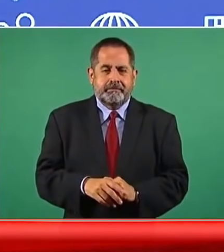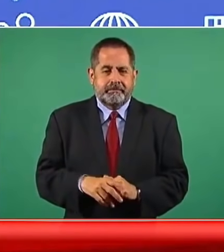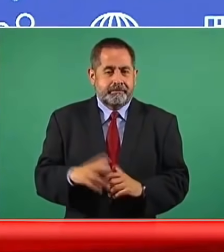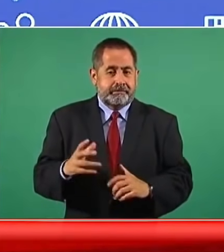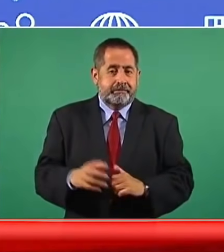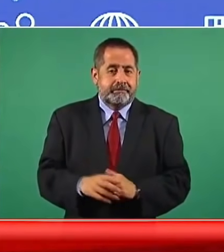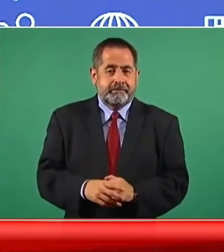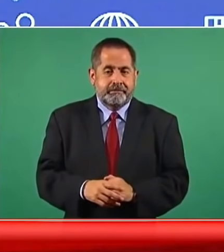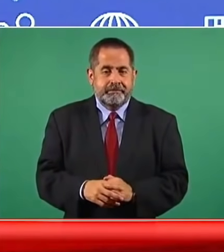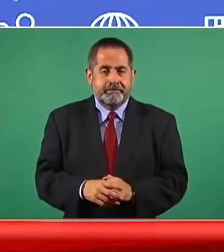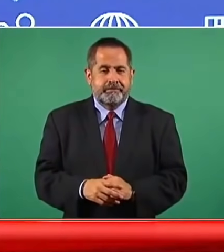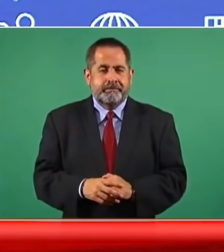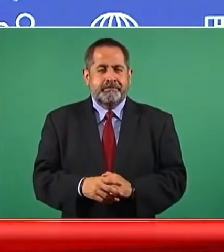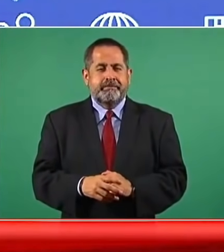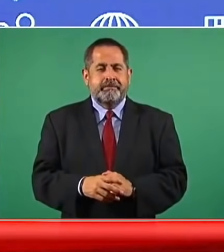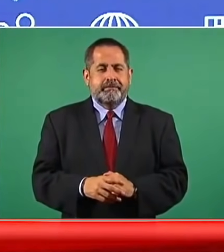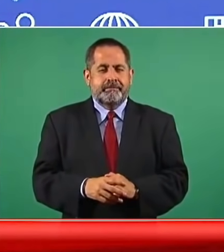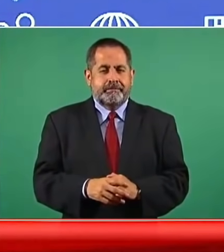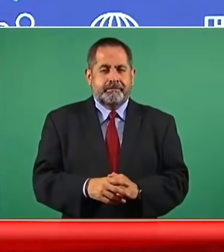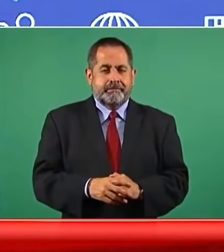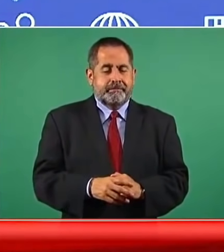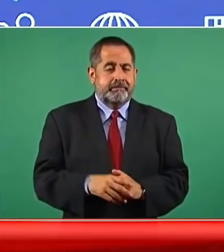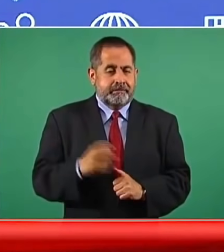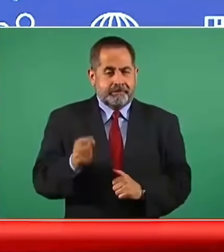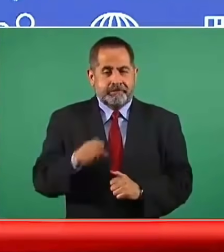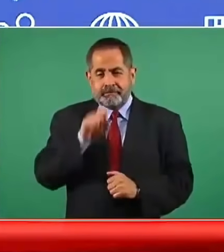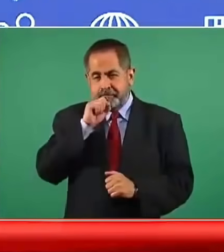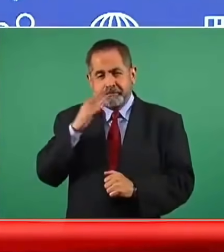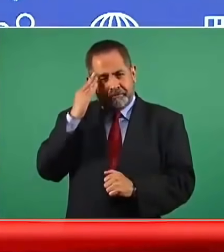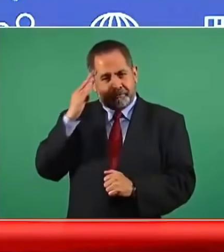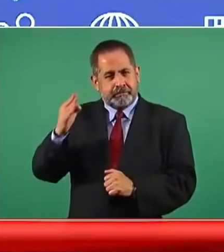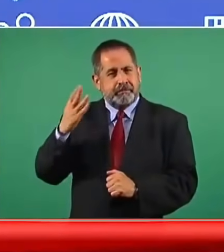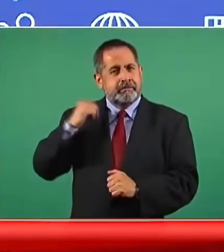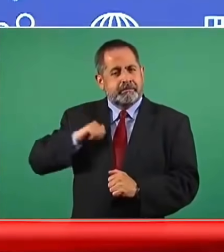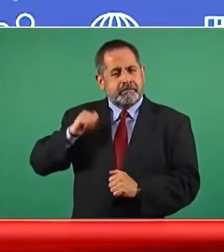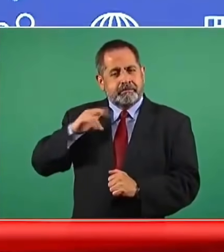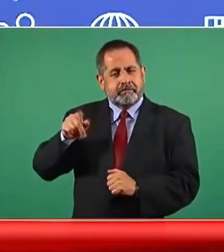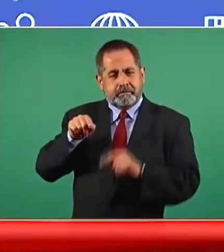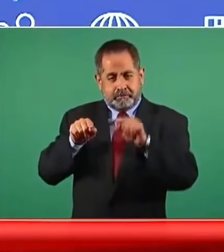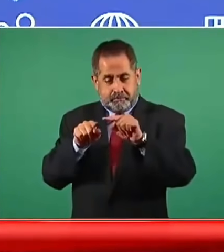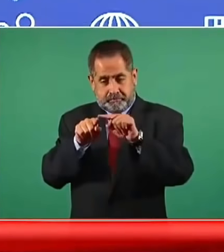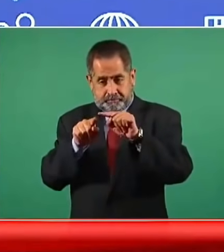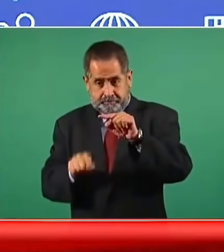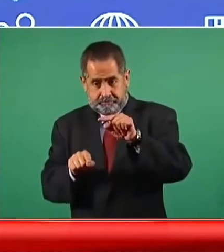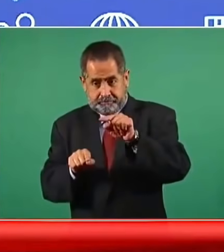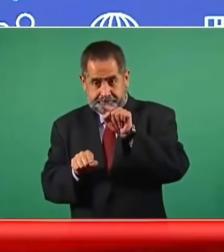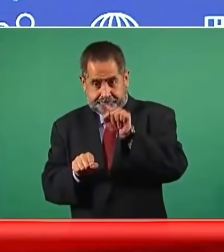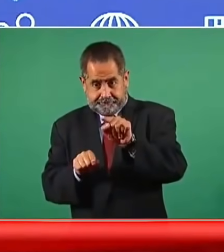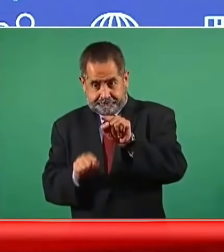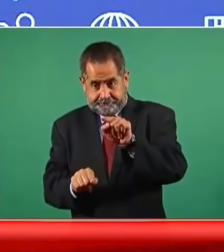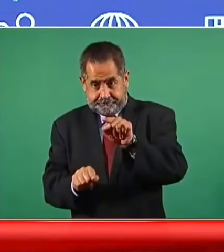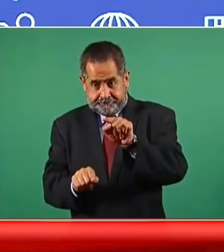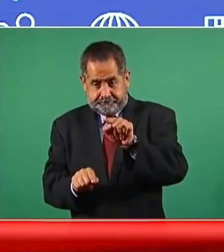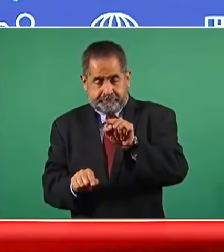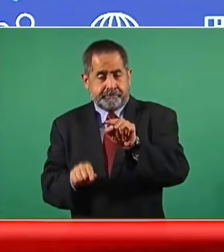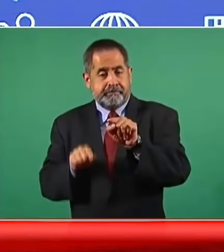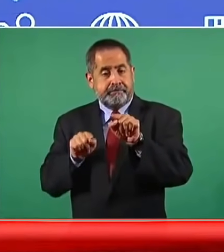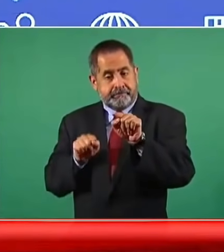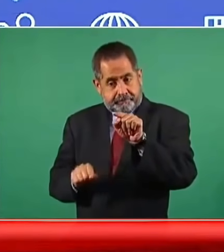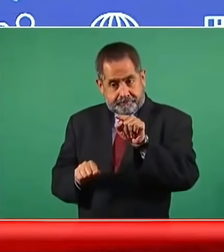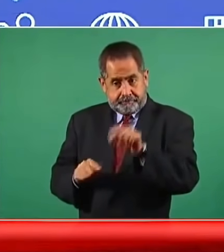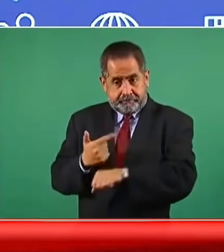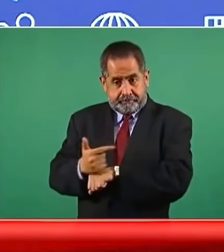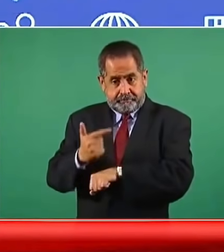Entonces, es del mismo tiempo. Aquí en la raya de Guatemala con México, del lado